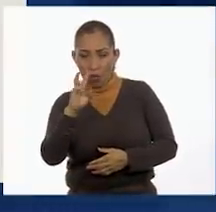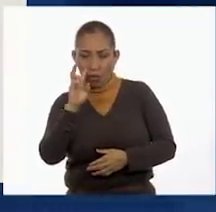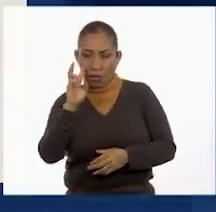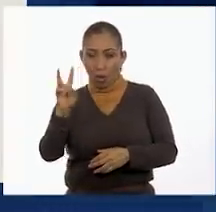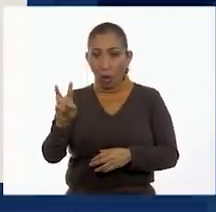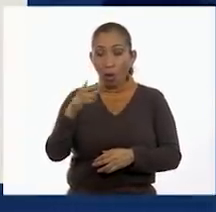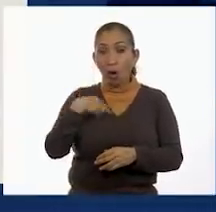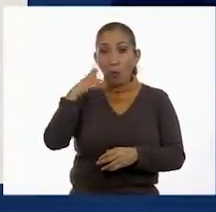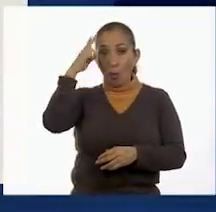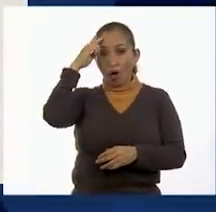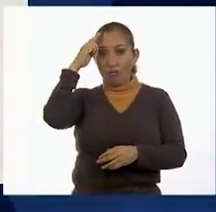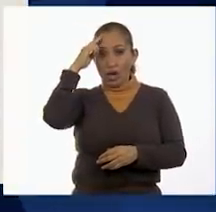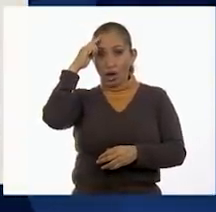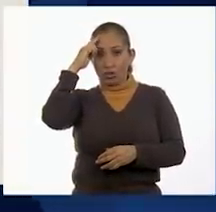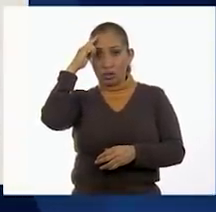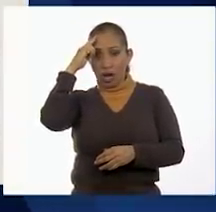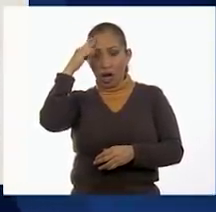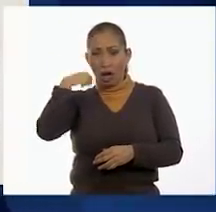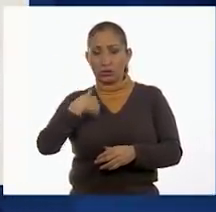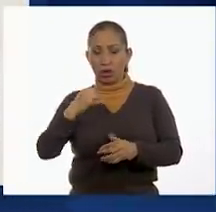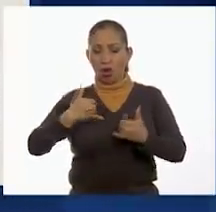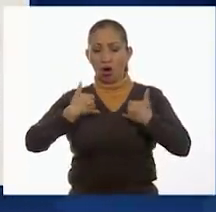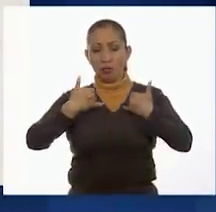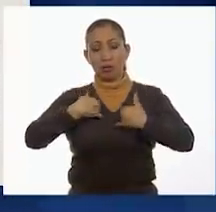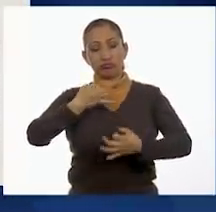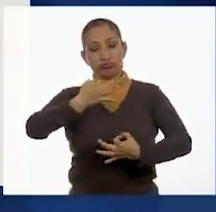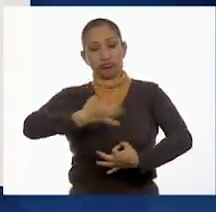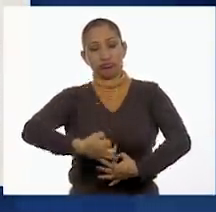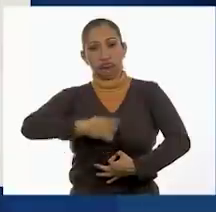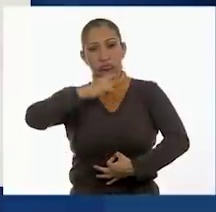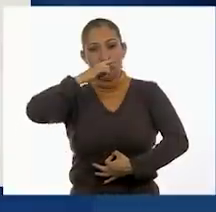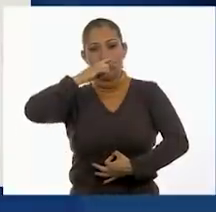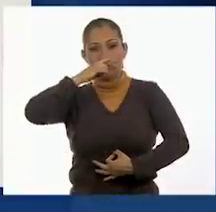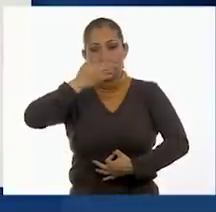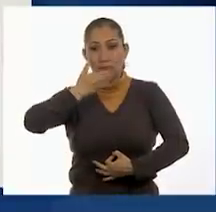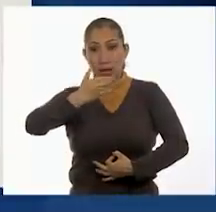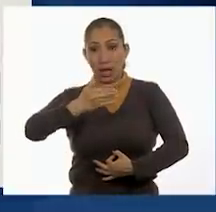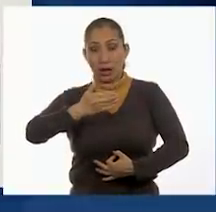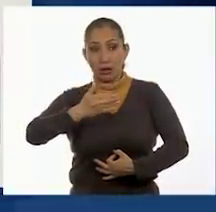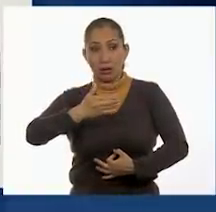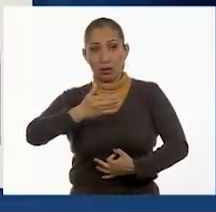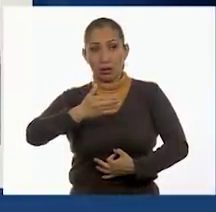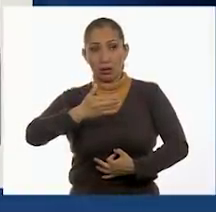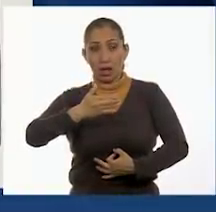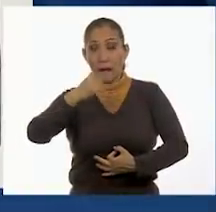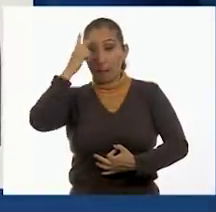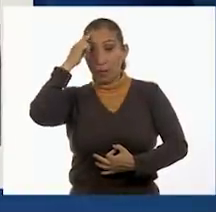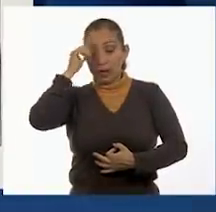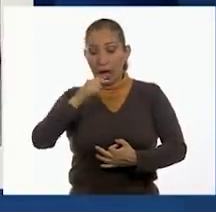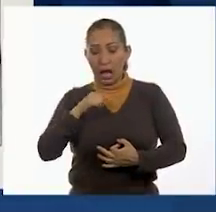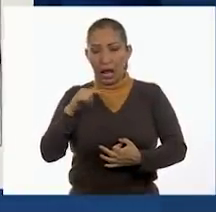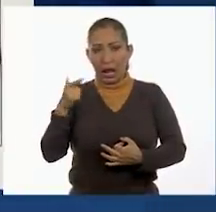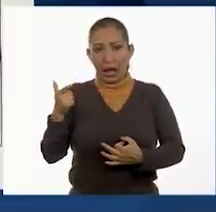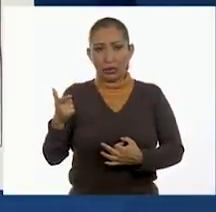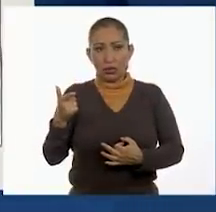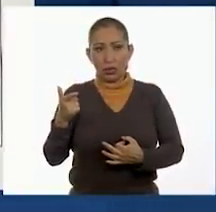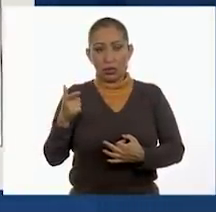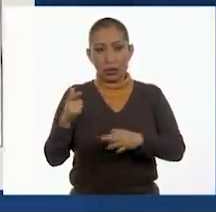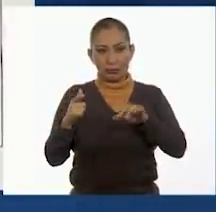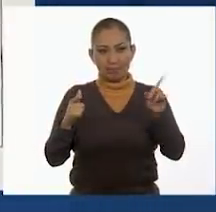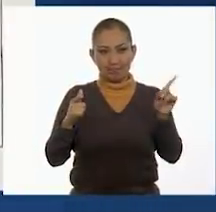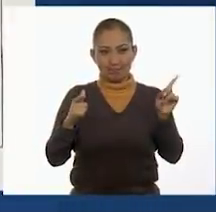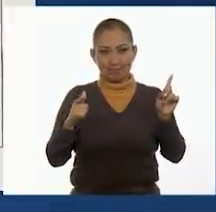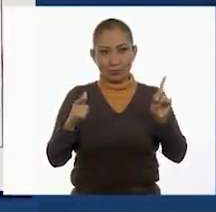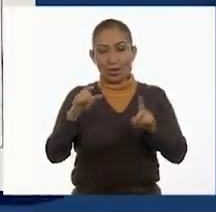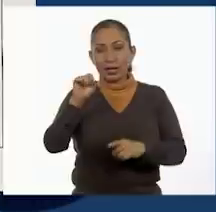lado, a un Porfirio Díaz muy joven y muy gallardo, como lo pueden ver. Y del lado de Porfirio Díaz también vemos a Sebastián Lerdo